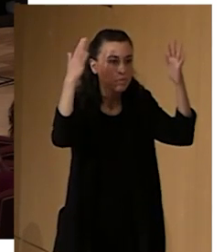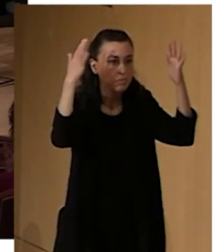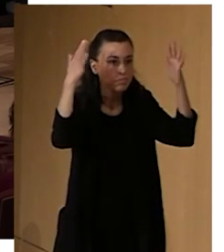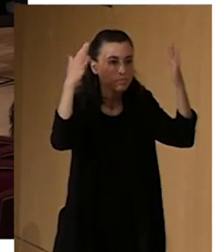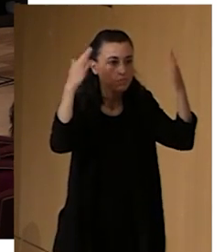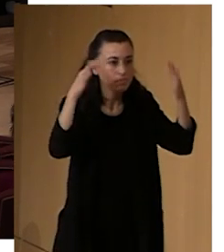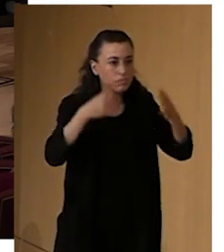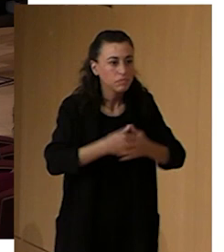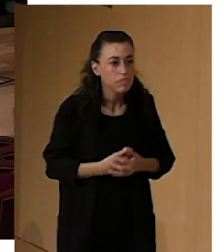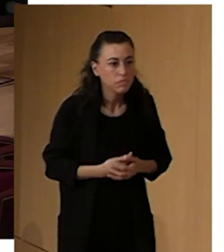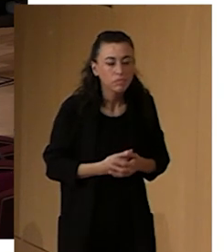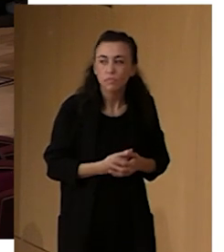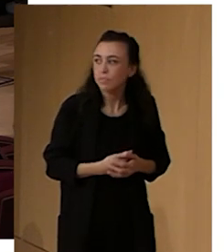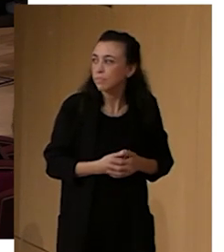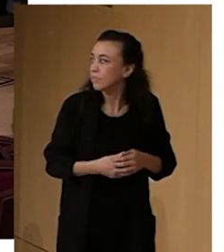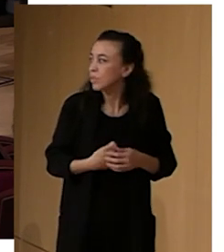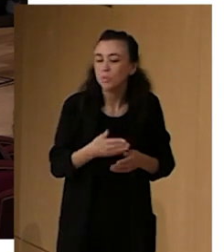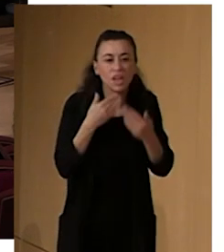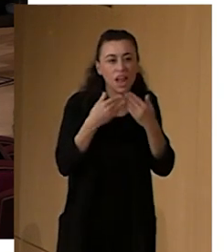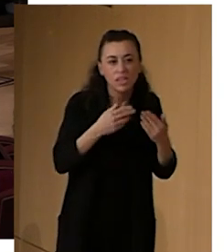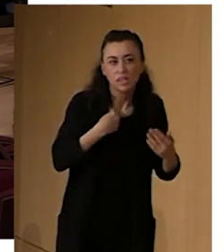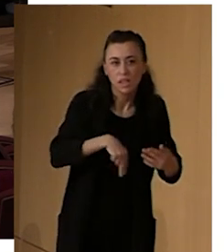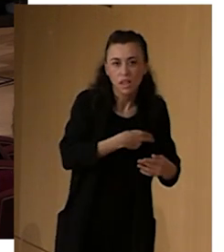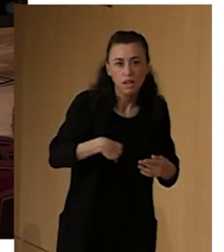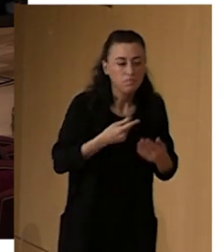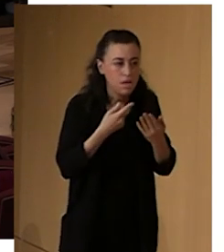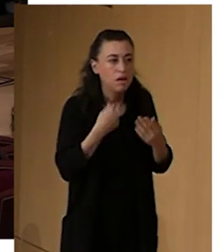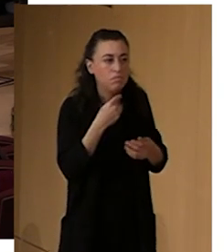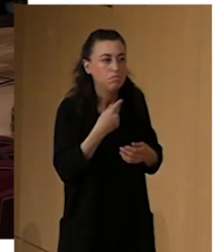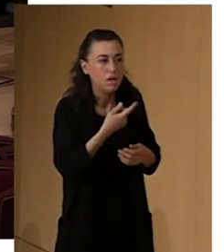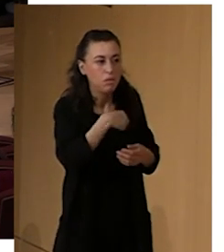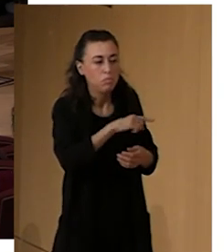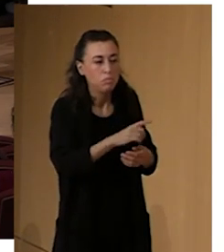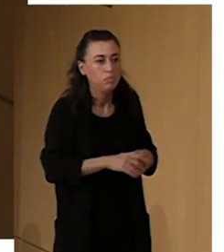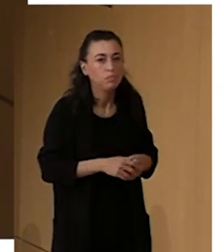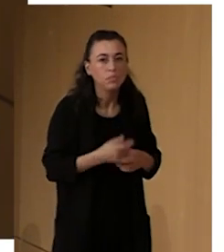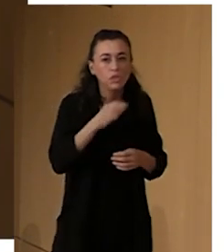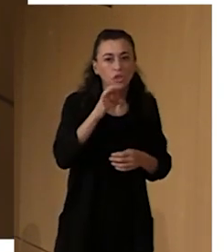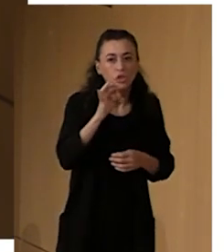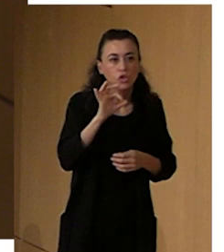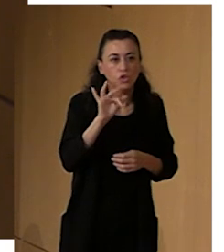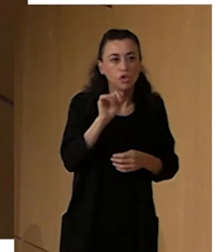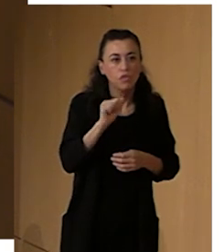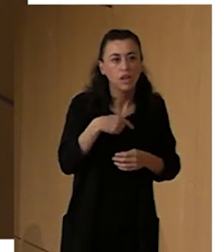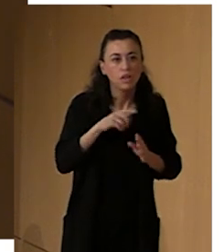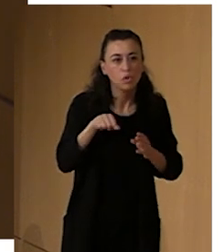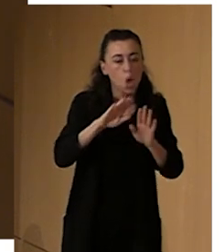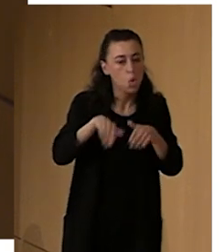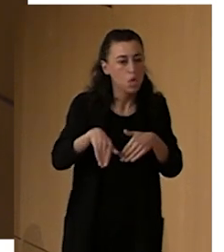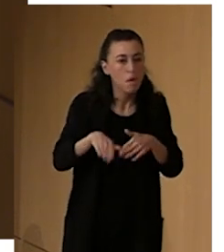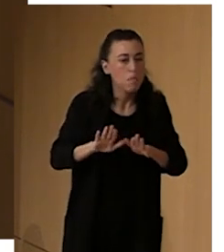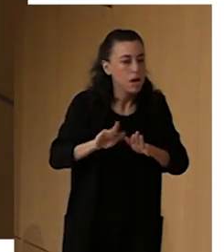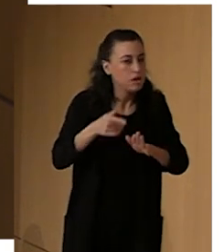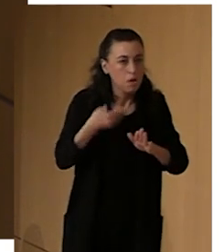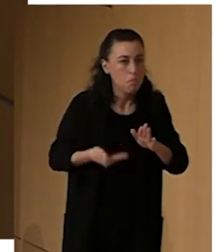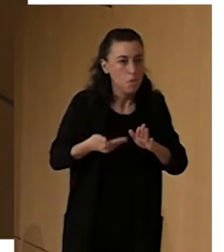gracias Muchísimas gracias Santiago a vosotros y e Sofía e la última Pero no por no la